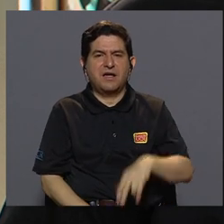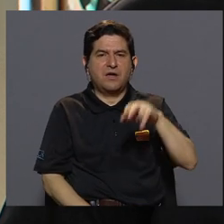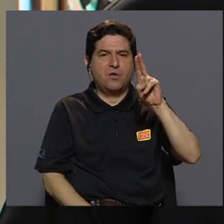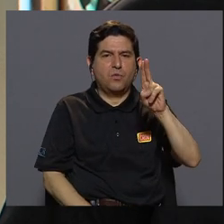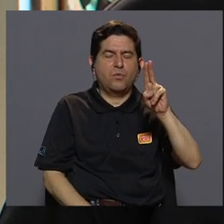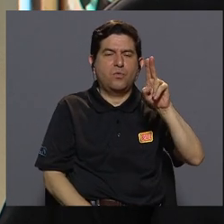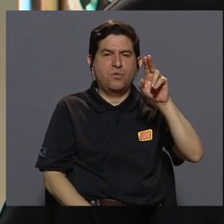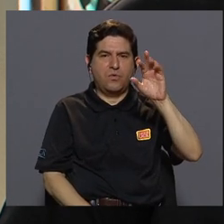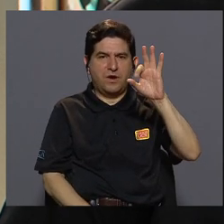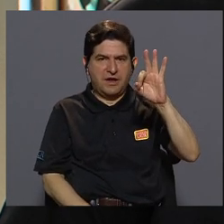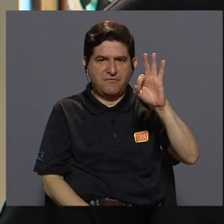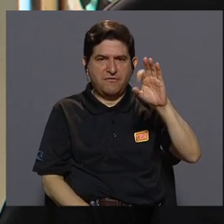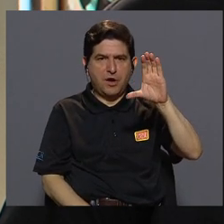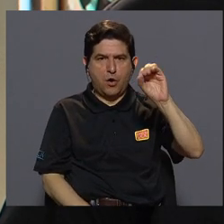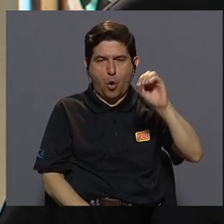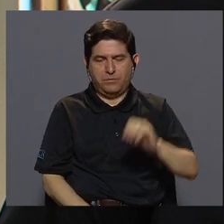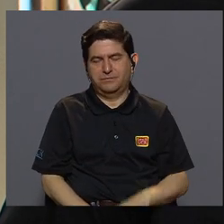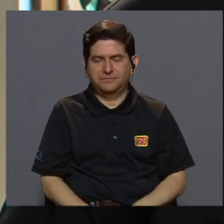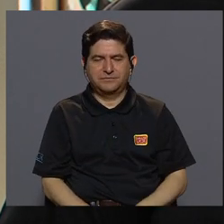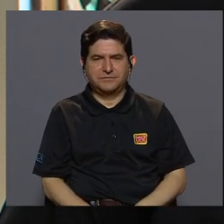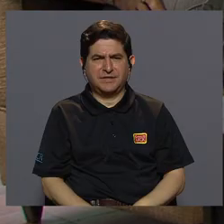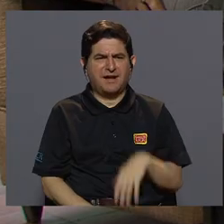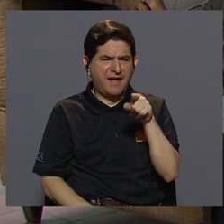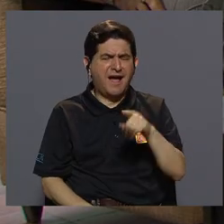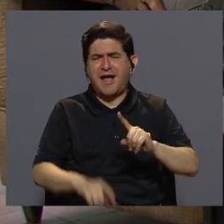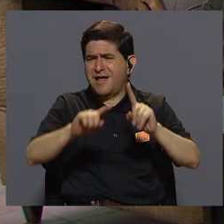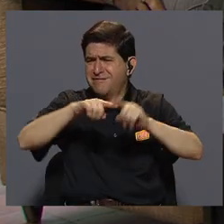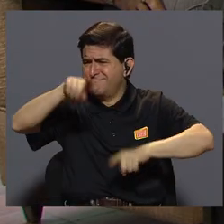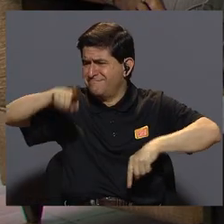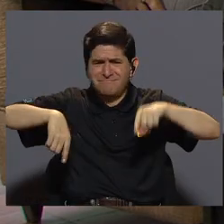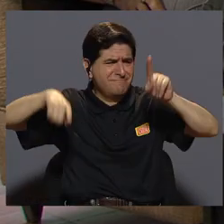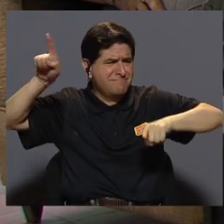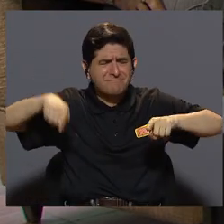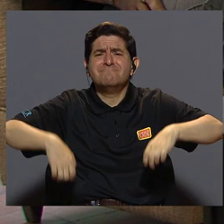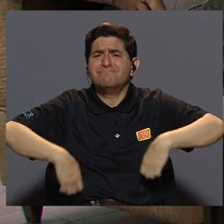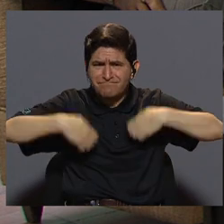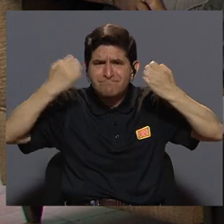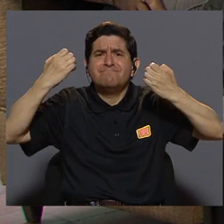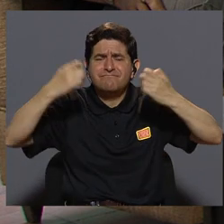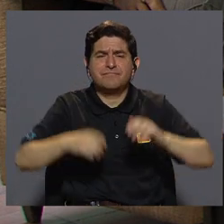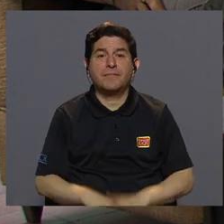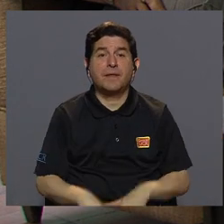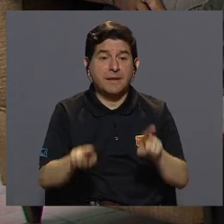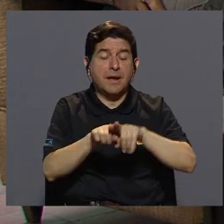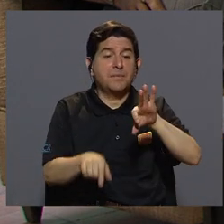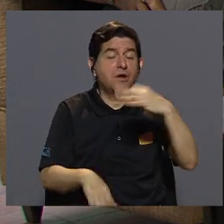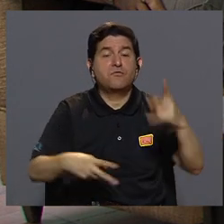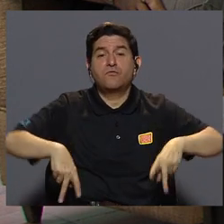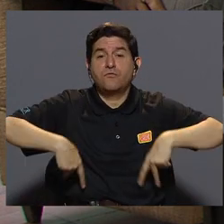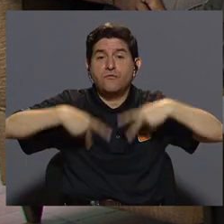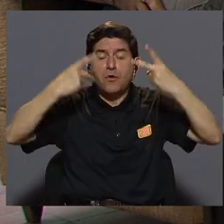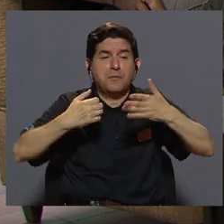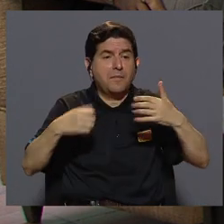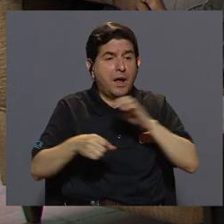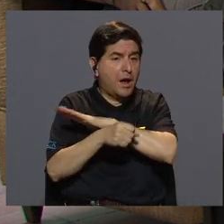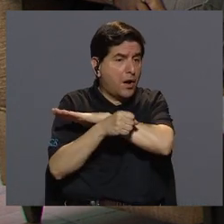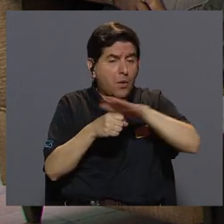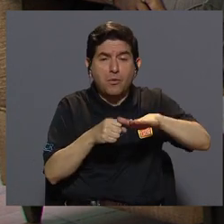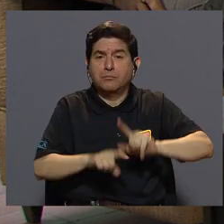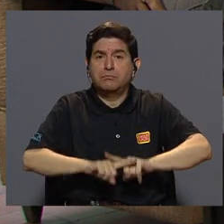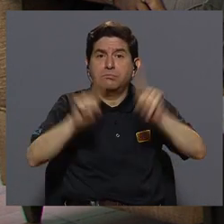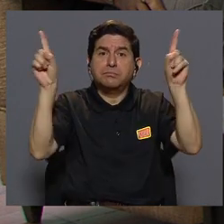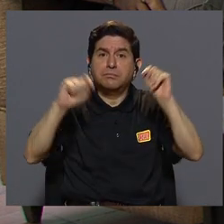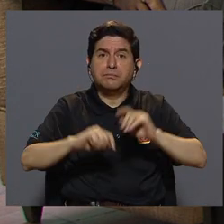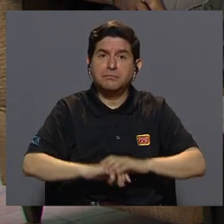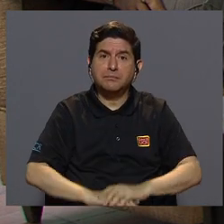esas cosas. Así que había mucha variedad. Y además el estilo de vida era completamente